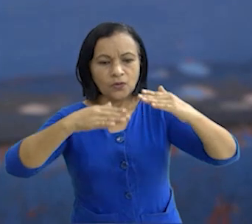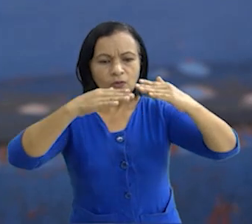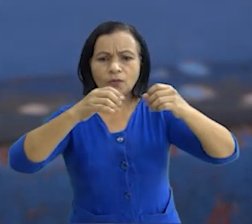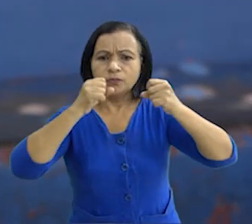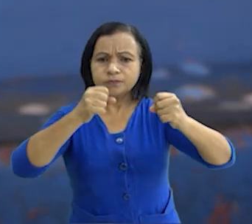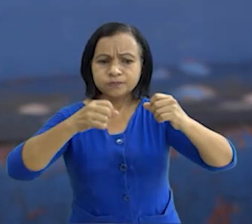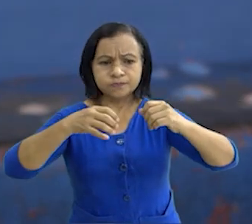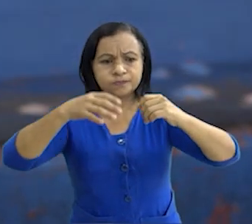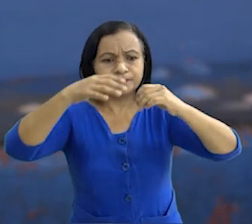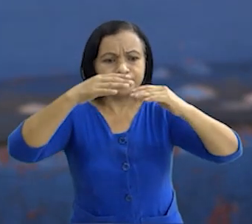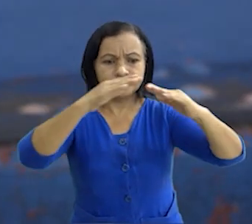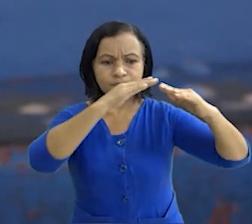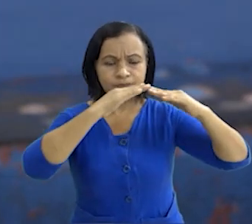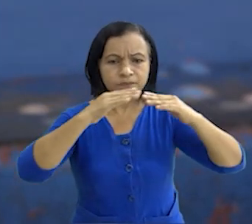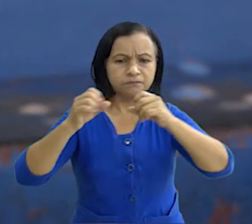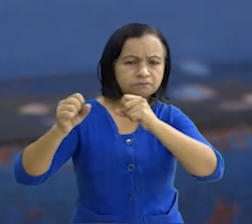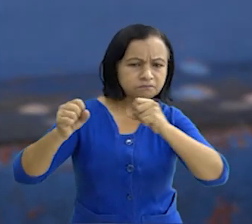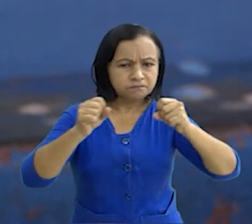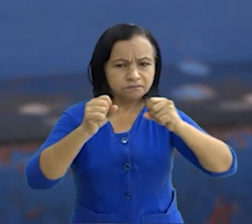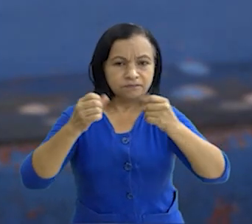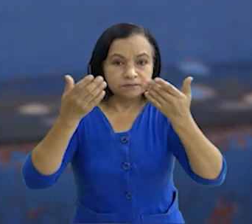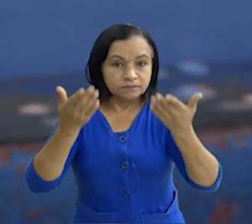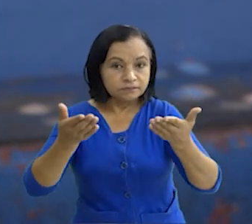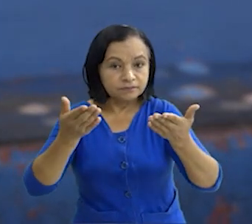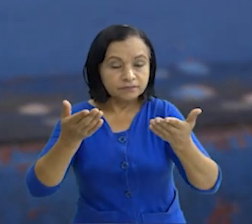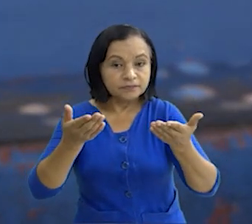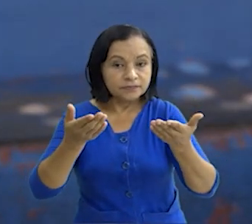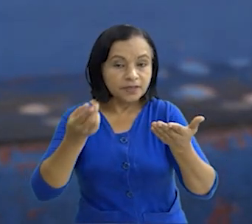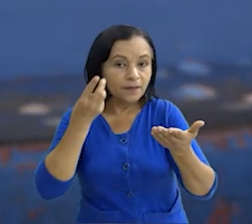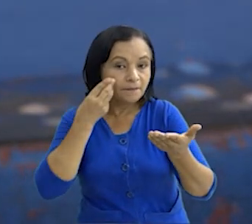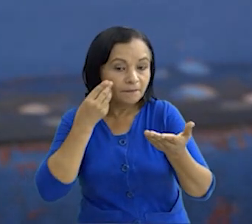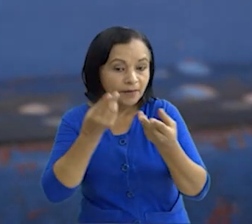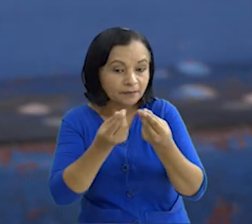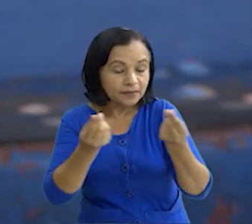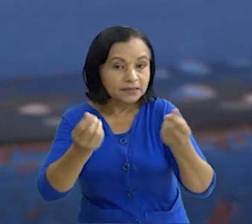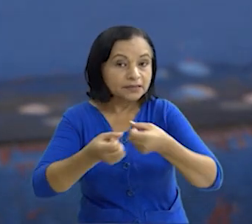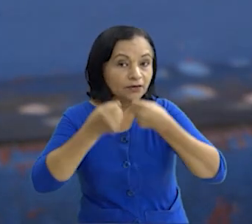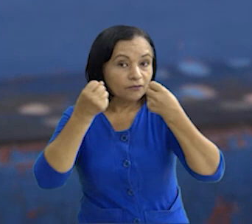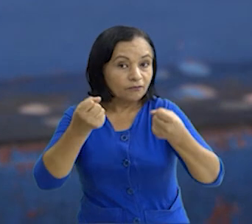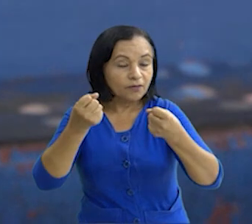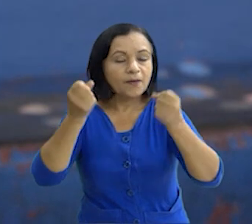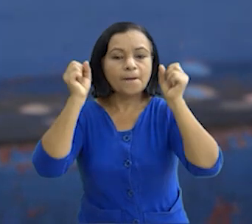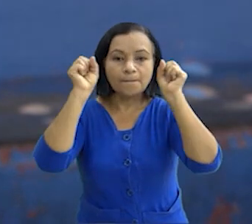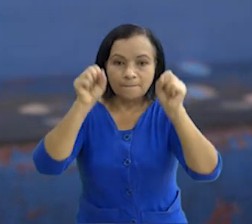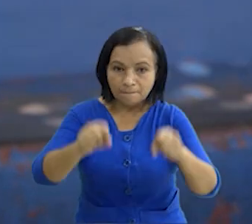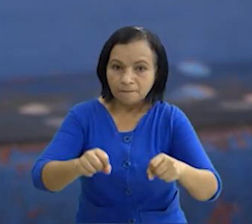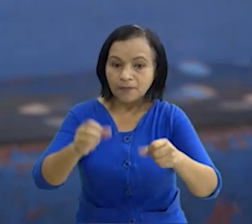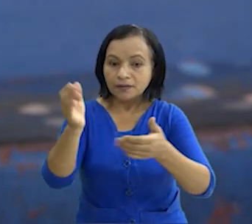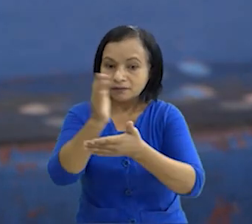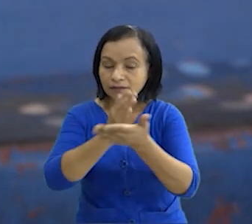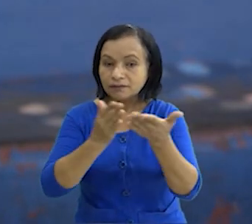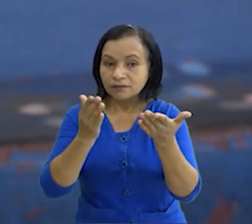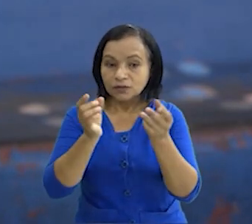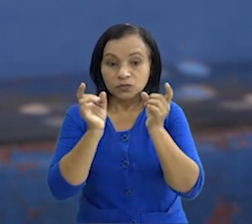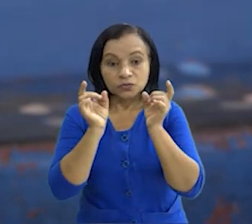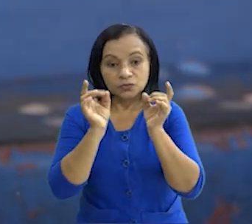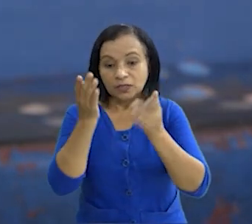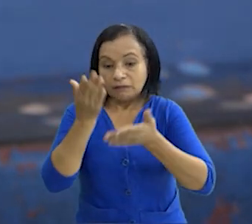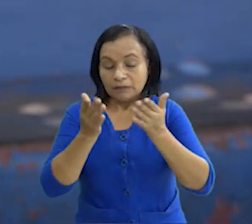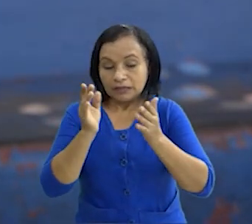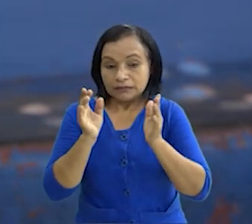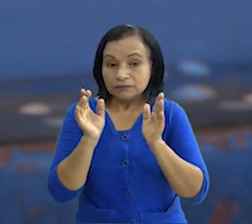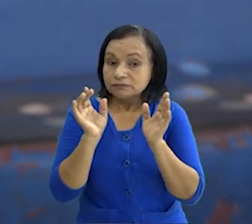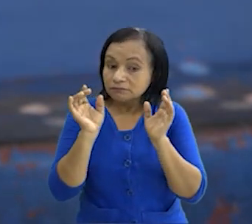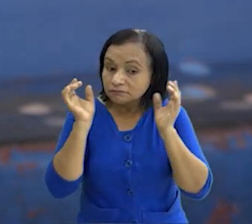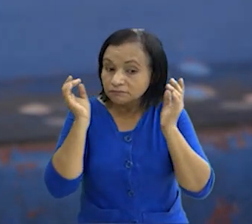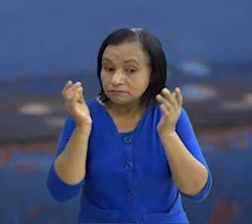roca y que por eso no hay terremotos. Pero miren, la madre naturaleza es tan fuerte que puede causarnos o darnos un pequeño susto, y debemos